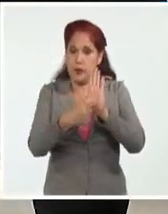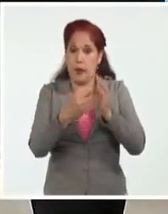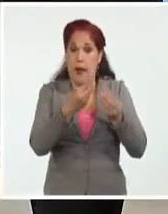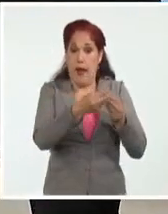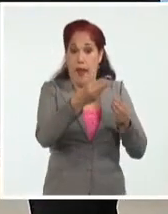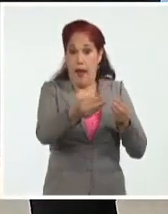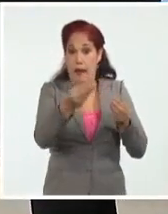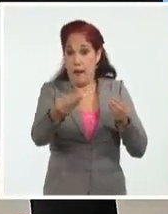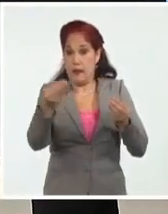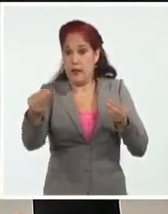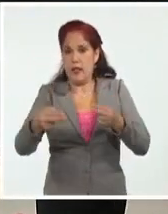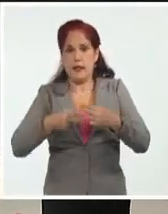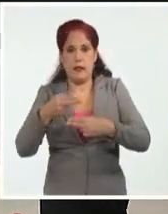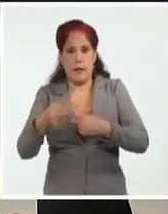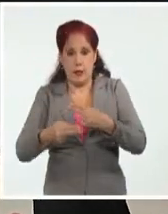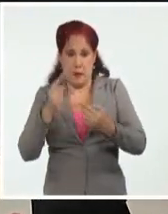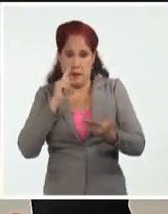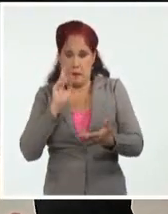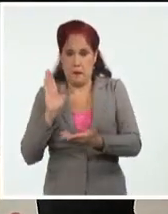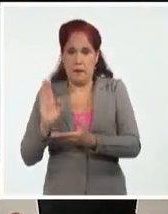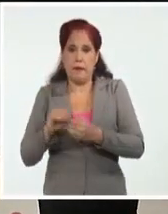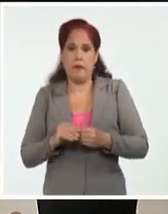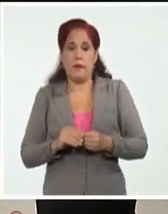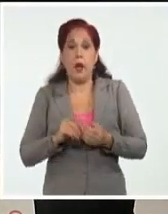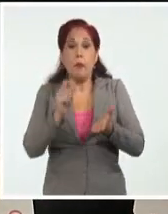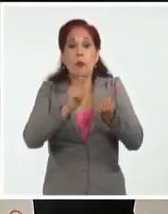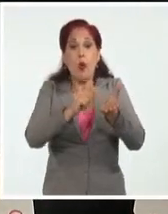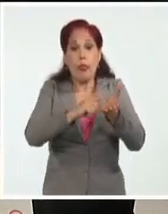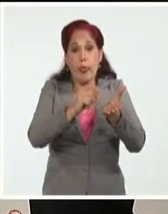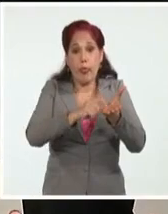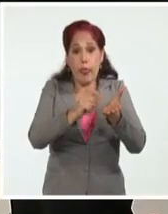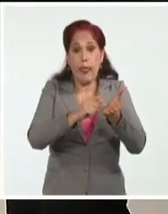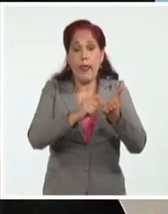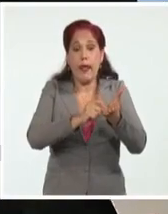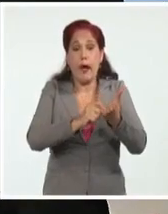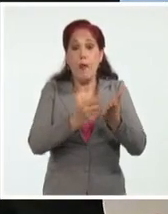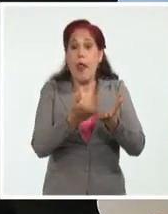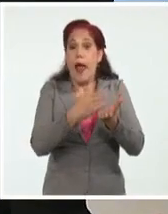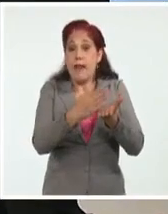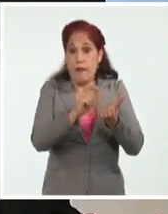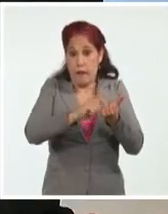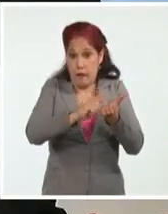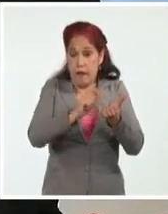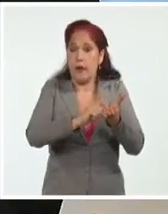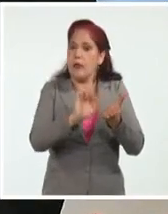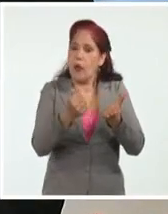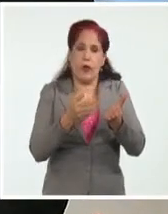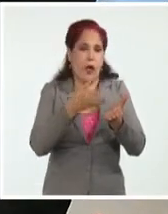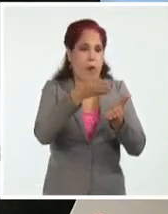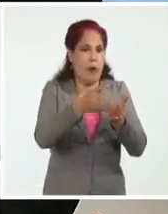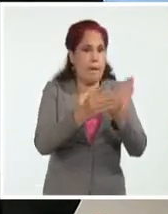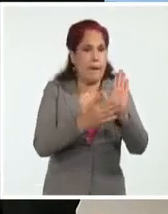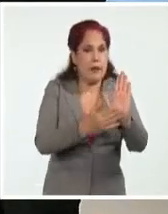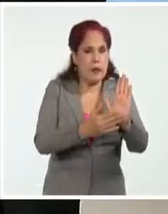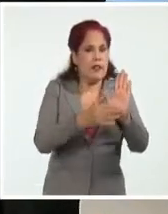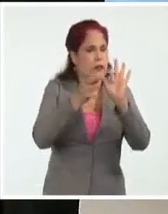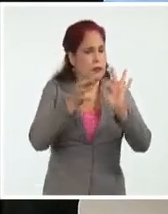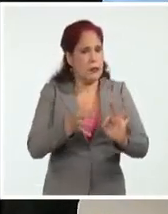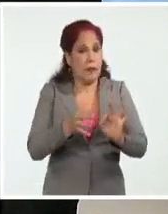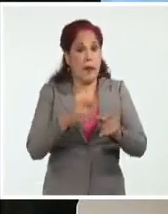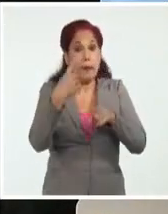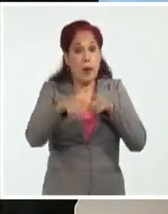se realizará, y aquí lo tenemos, en las bodegas, mediante la libreta de abastecimiento. En todos los casos, todos